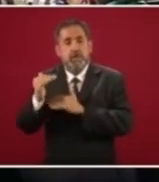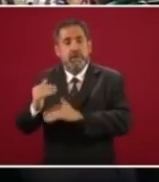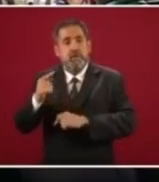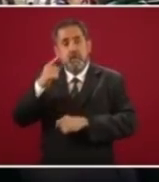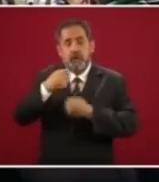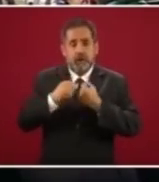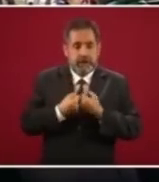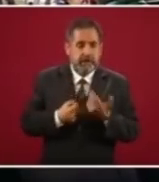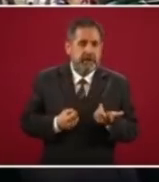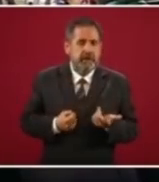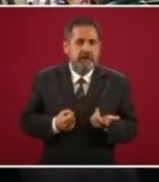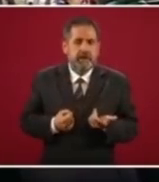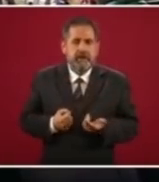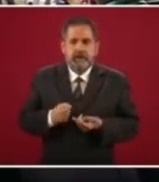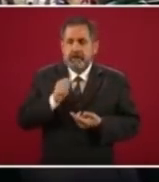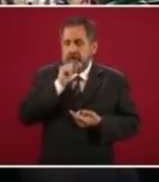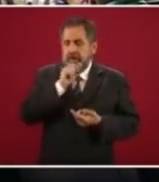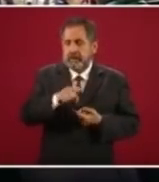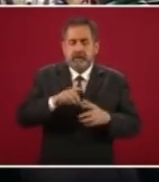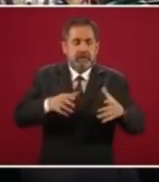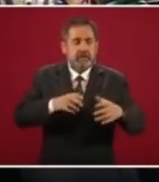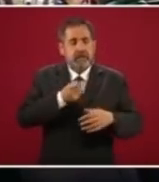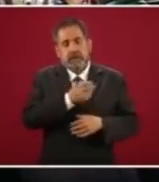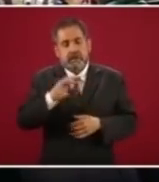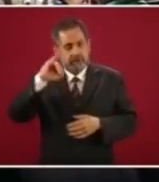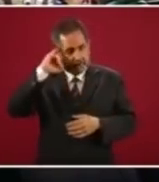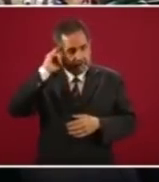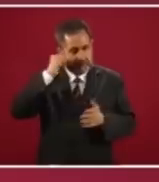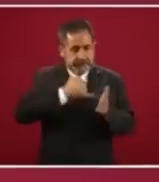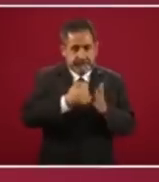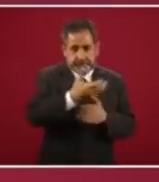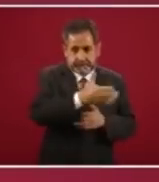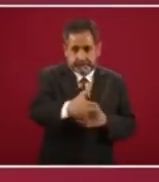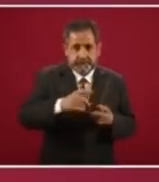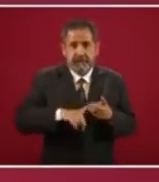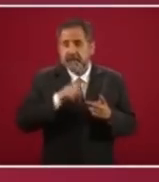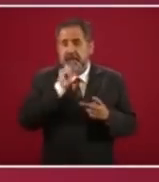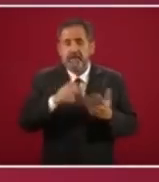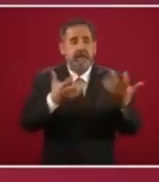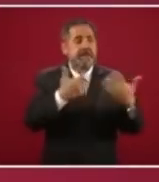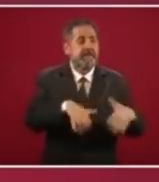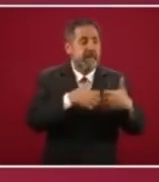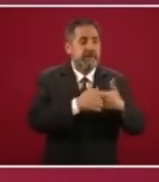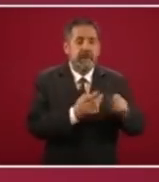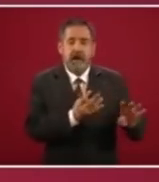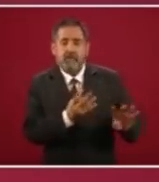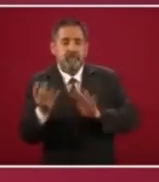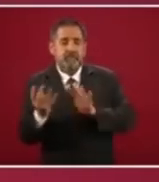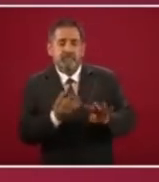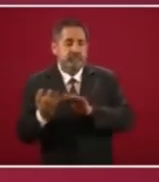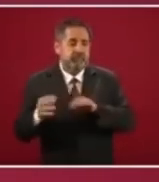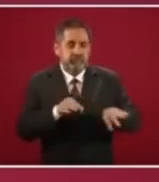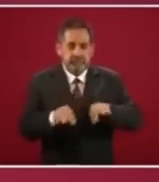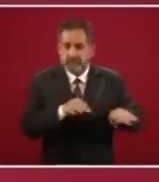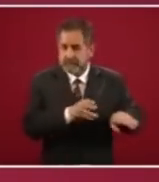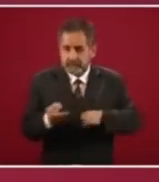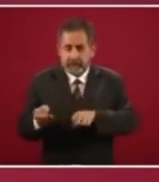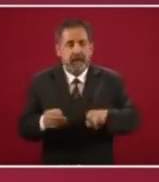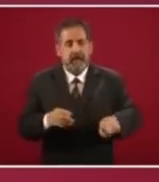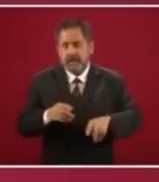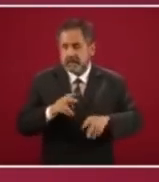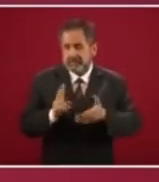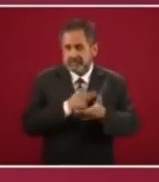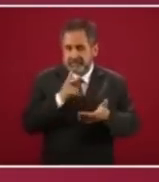todo del sector de jornaleros agrícolas y de las maquilas, se está haciendo un trabajo constante para que